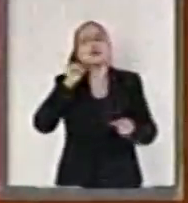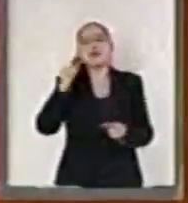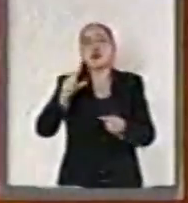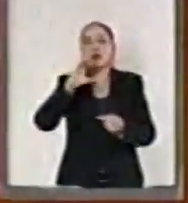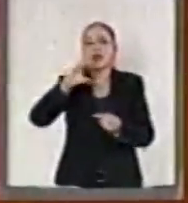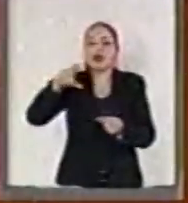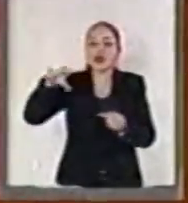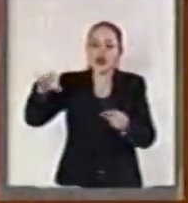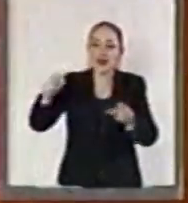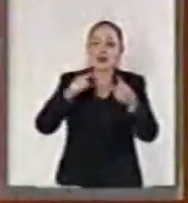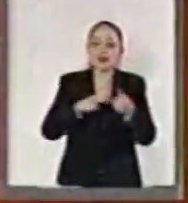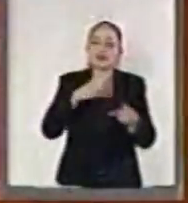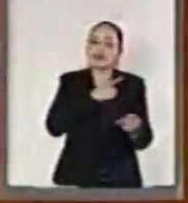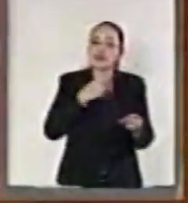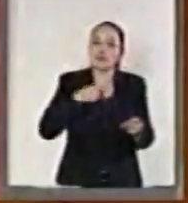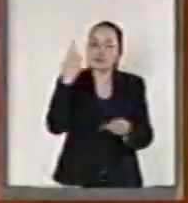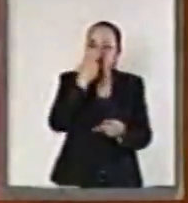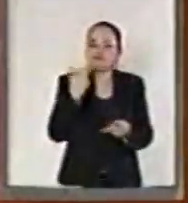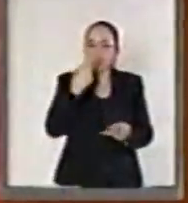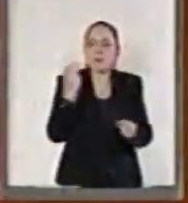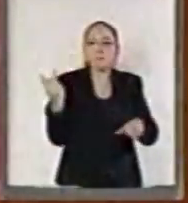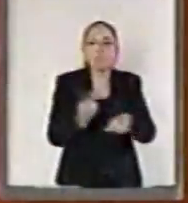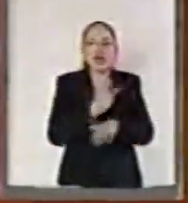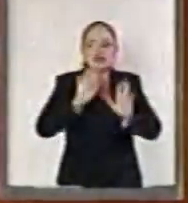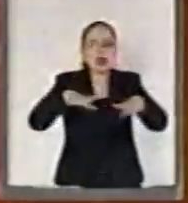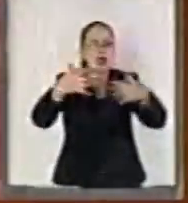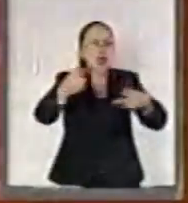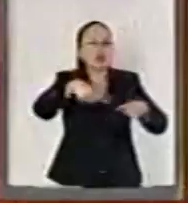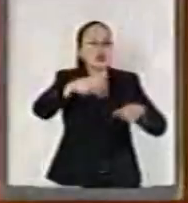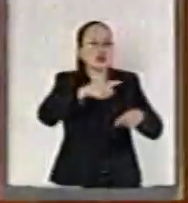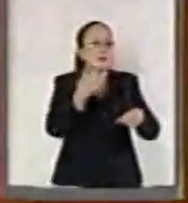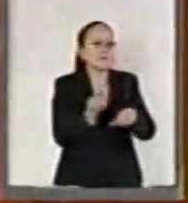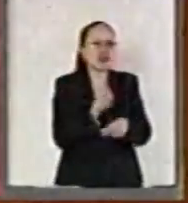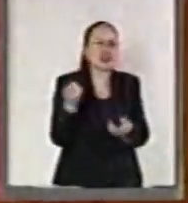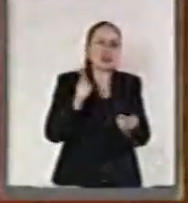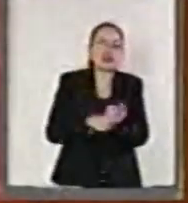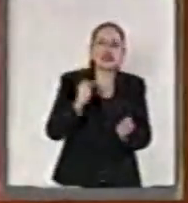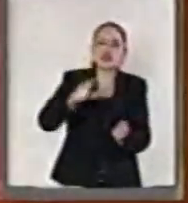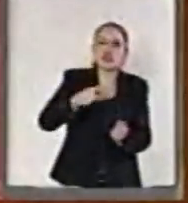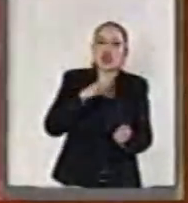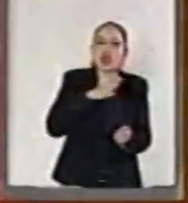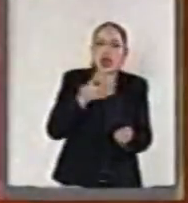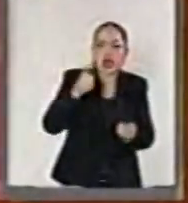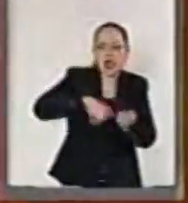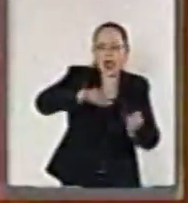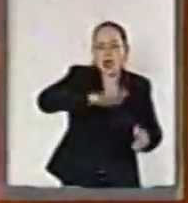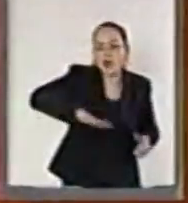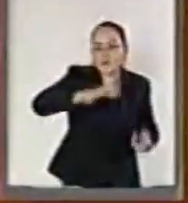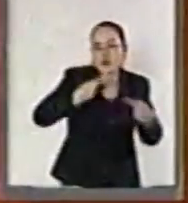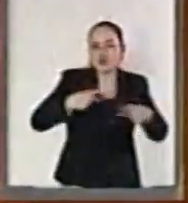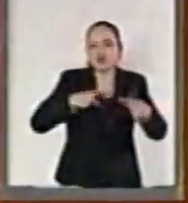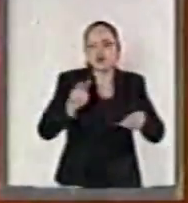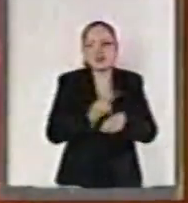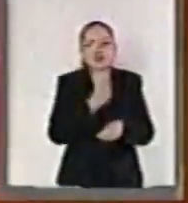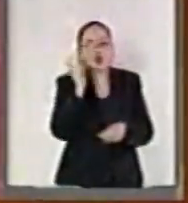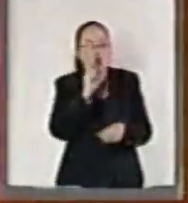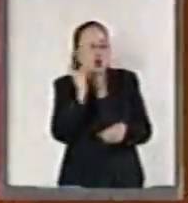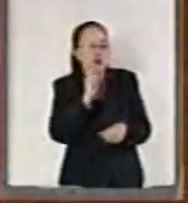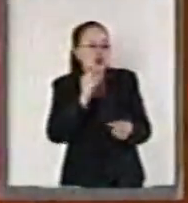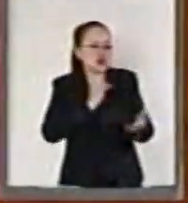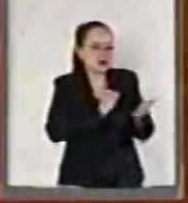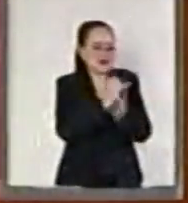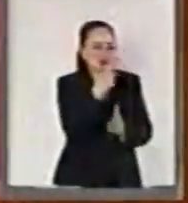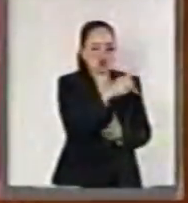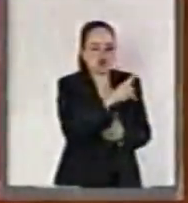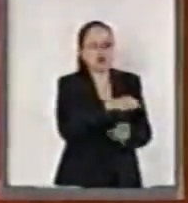realice los análisis de impacto sobre los entes regulados y la población en general de cada decisión que